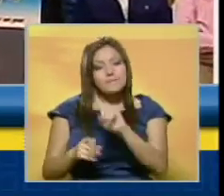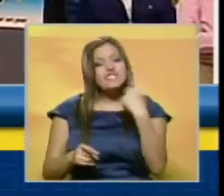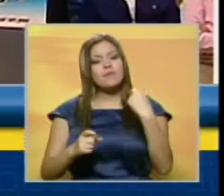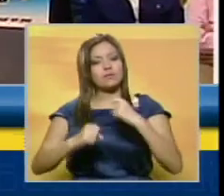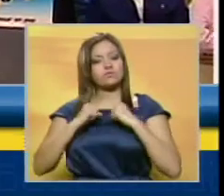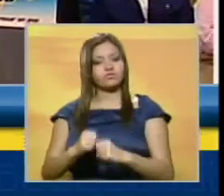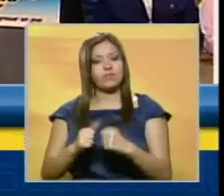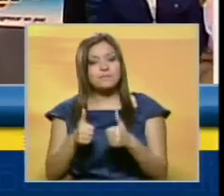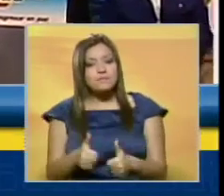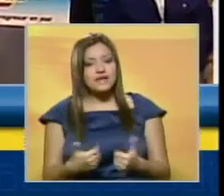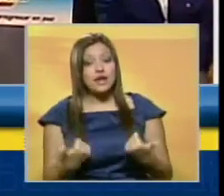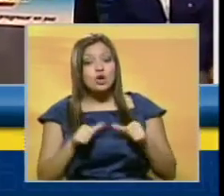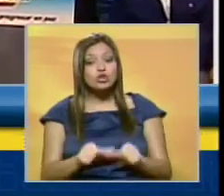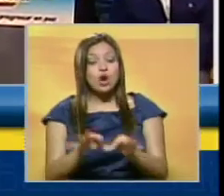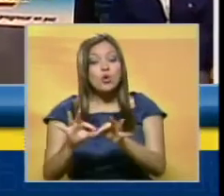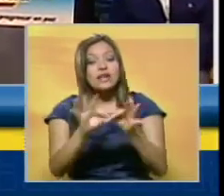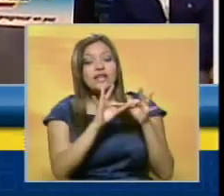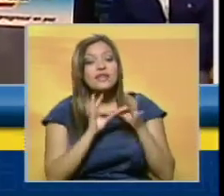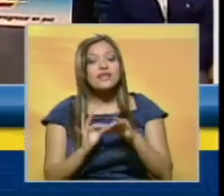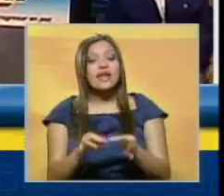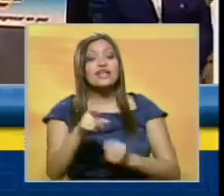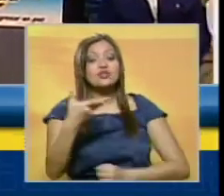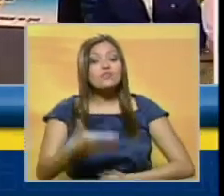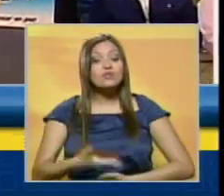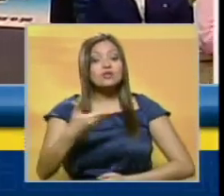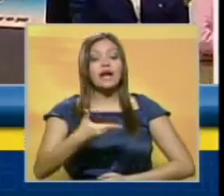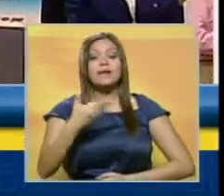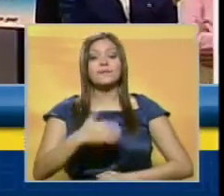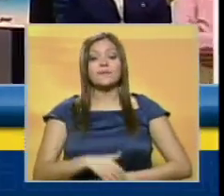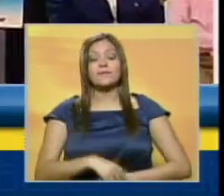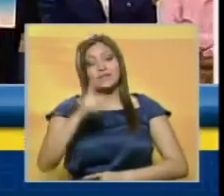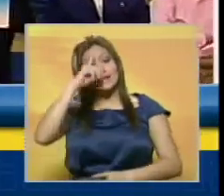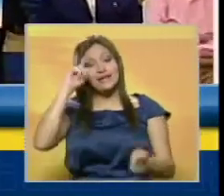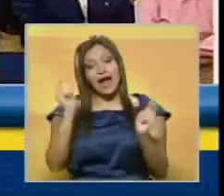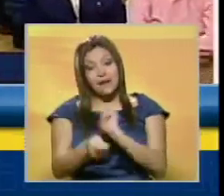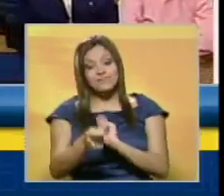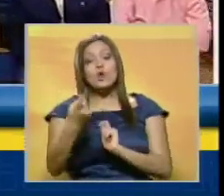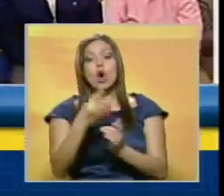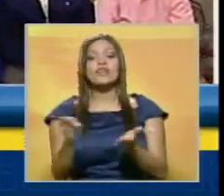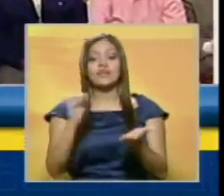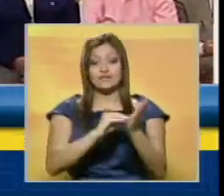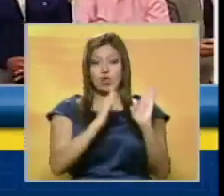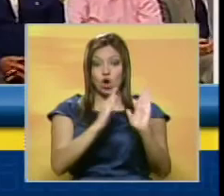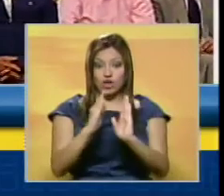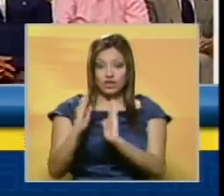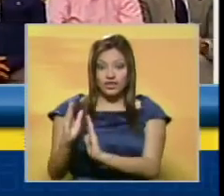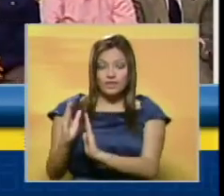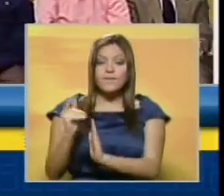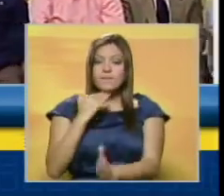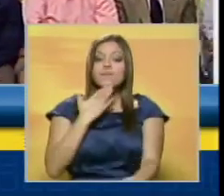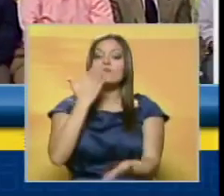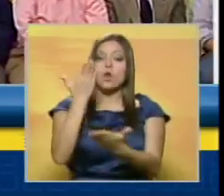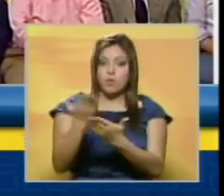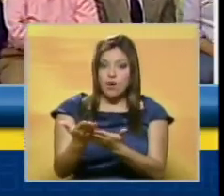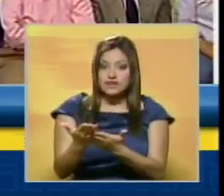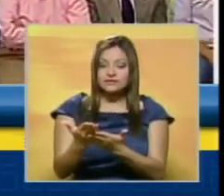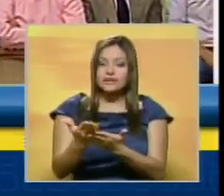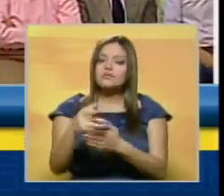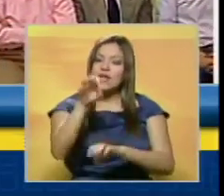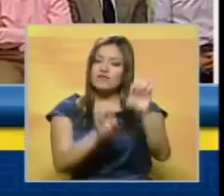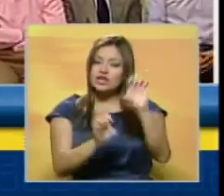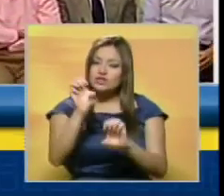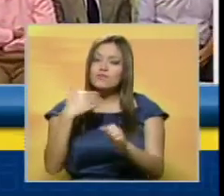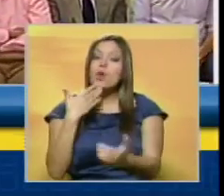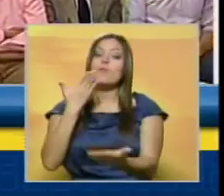sobre todo, mantener la unidad como un activo fundamental de las fuerzas del cambio y reorganizarse para proponer, hacer diagnóstico y